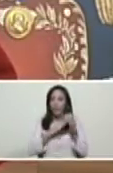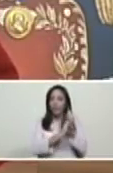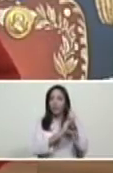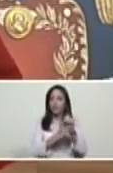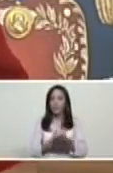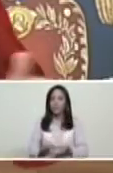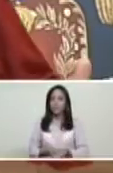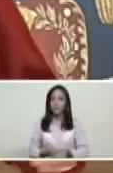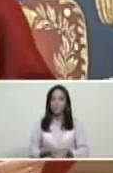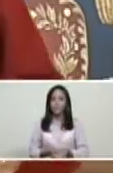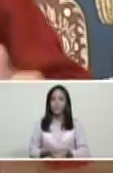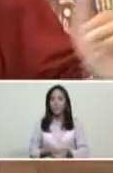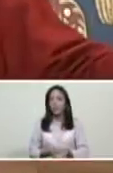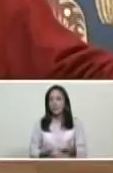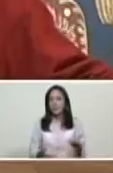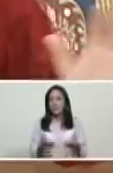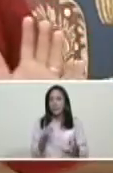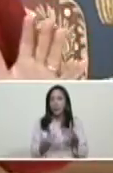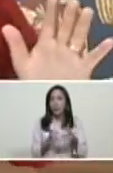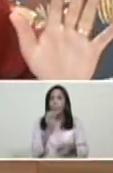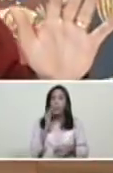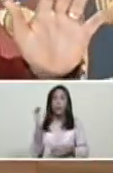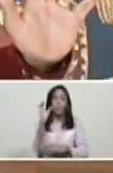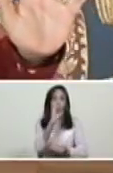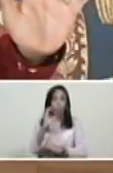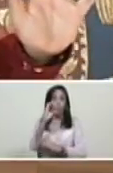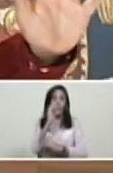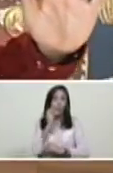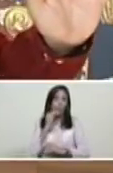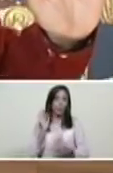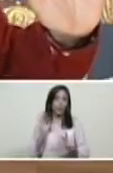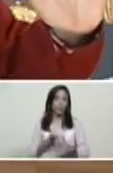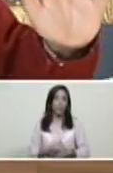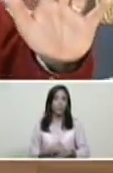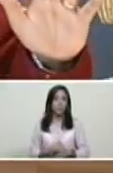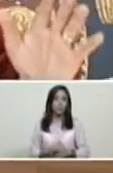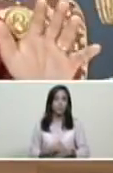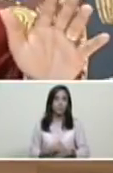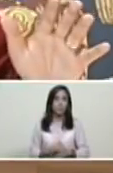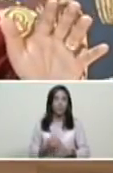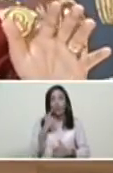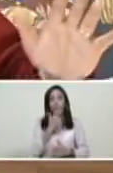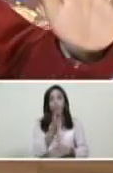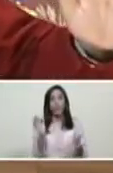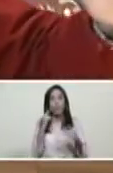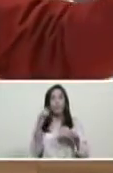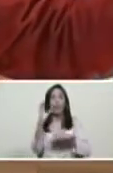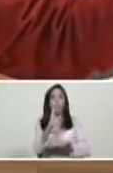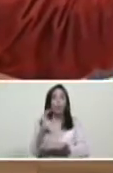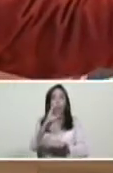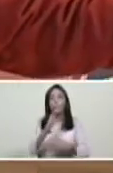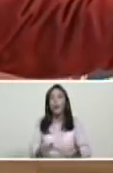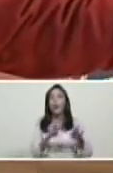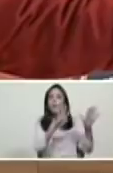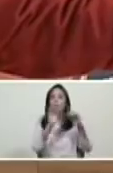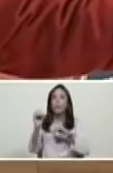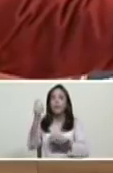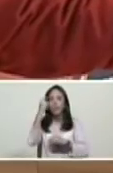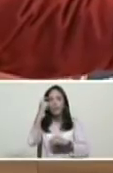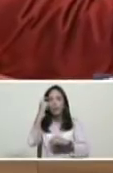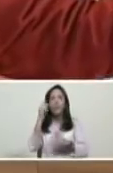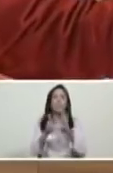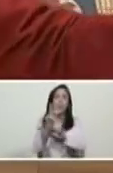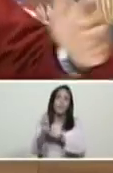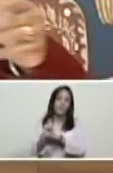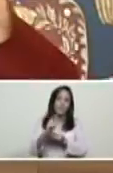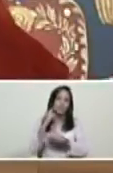Cuando están contra el piso, como el caso Colombia. Ahí ven ustedes, un presidente con 90 días y 80% de repudio